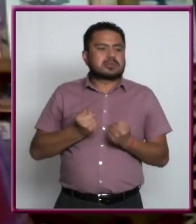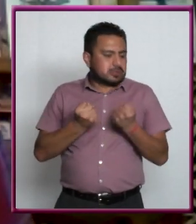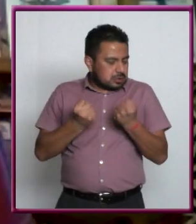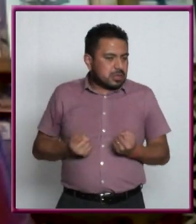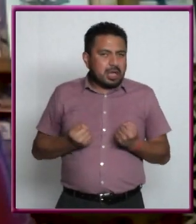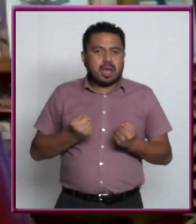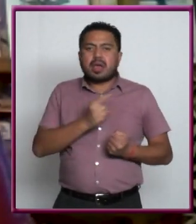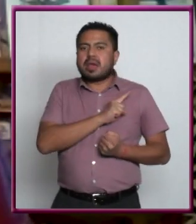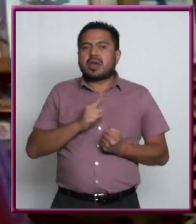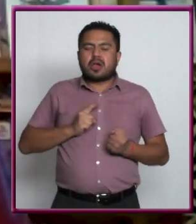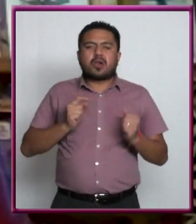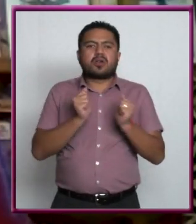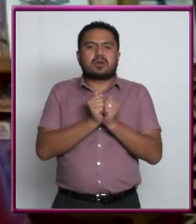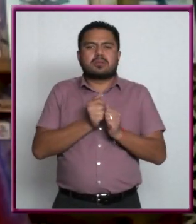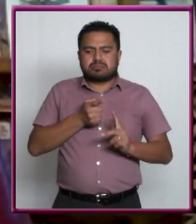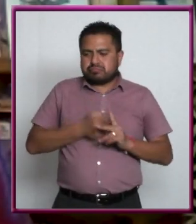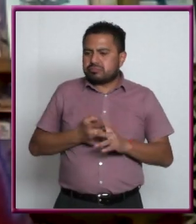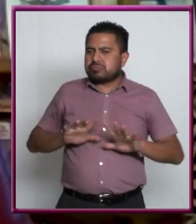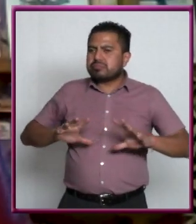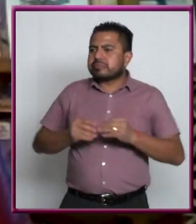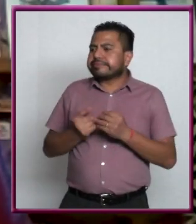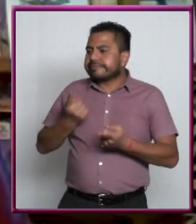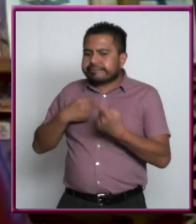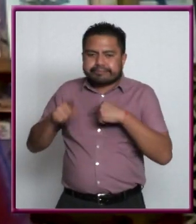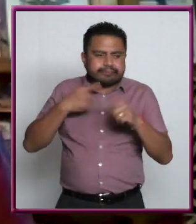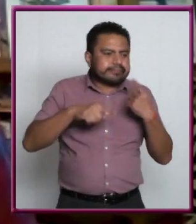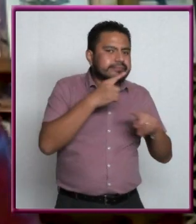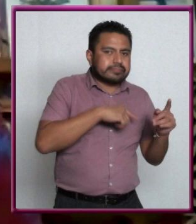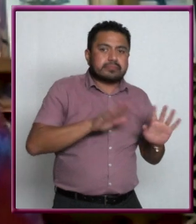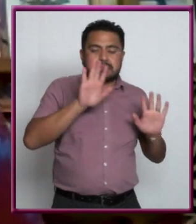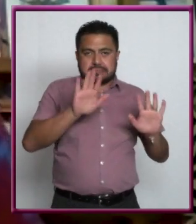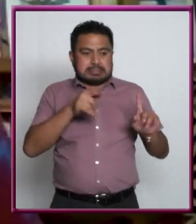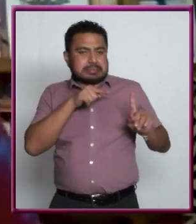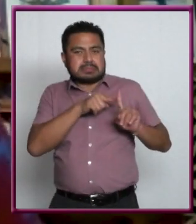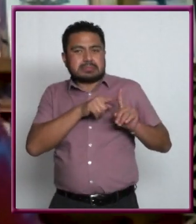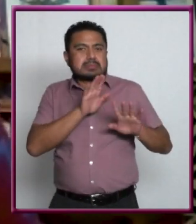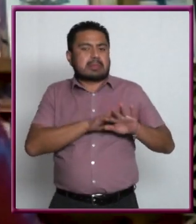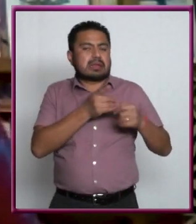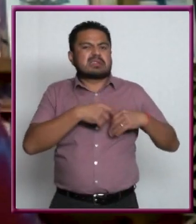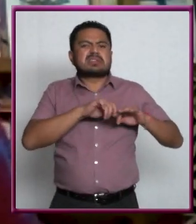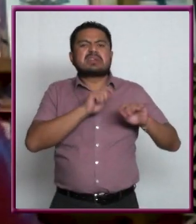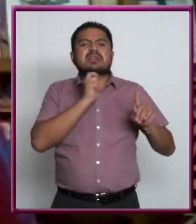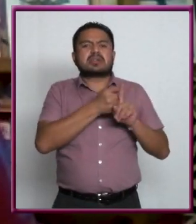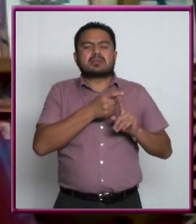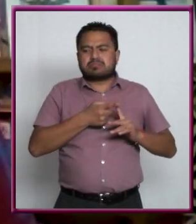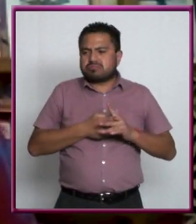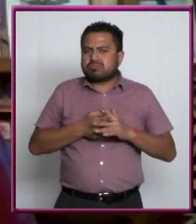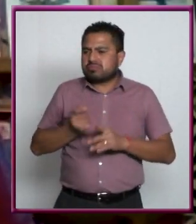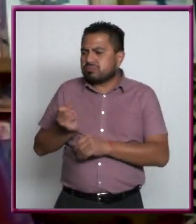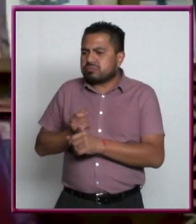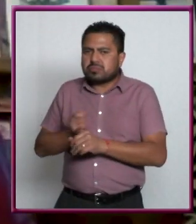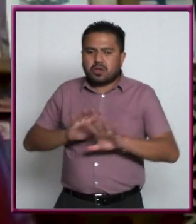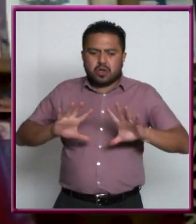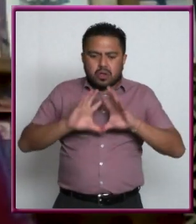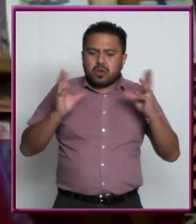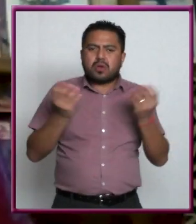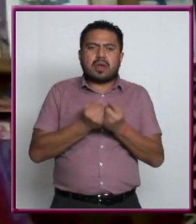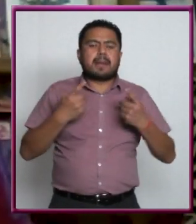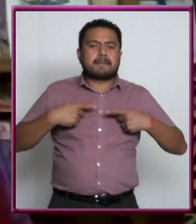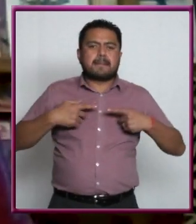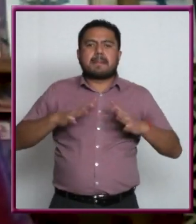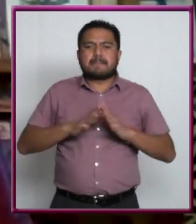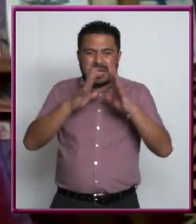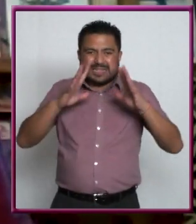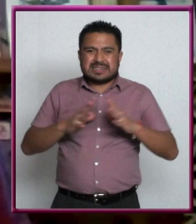tiene que ser segura y tiene que ser consensuada. Entonces, aquí la parte muy importante es el consenso. Todas